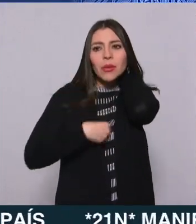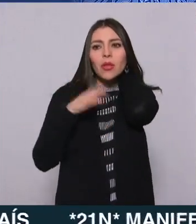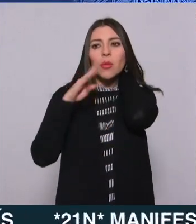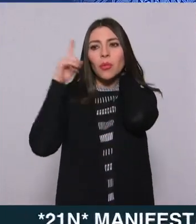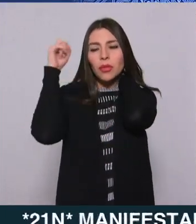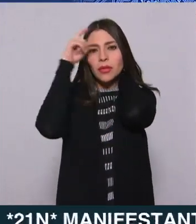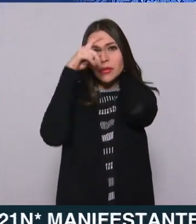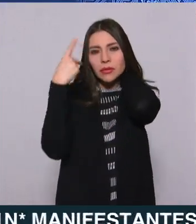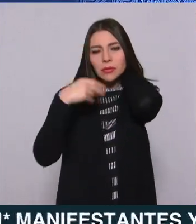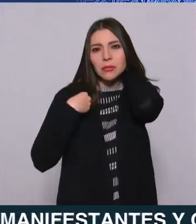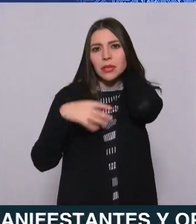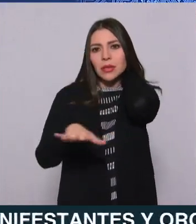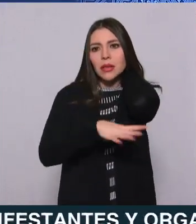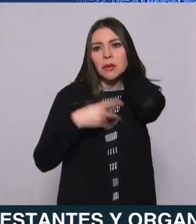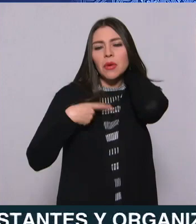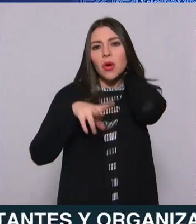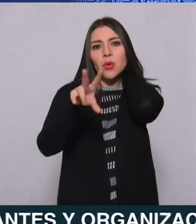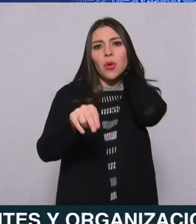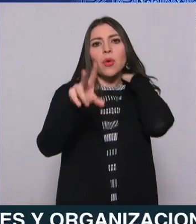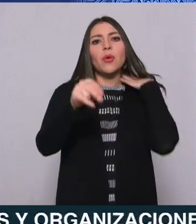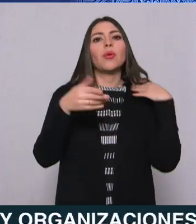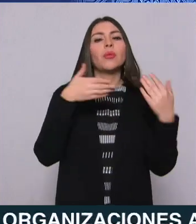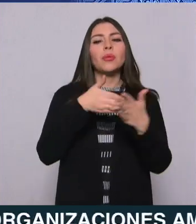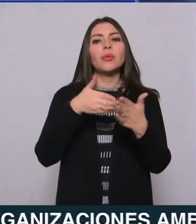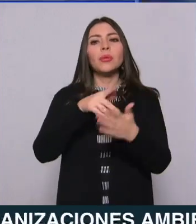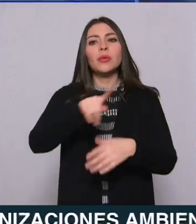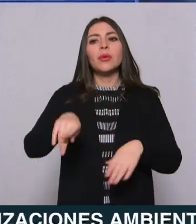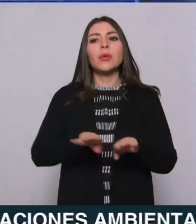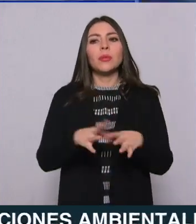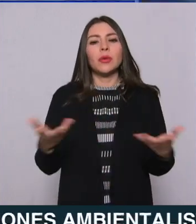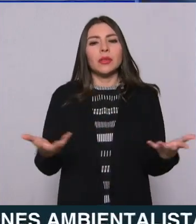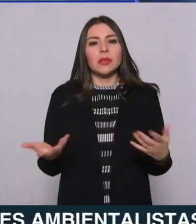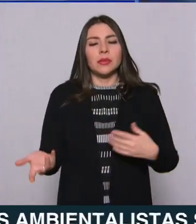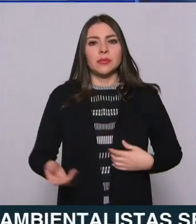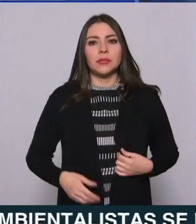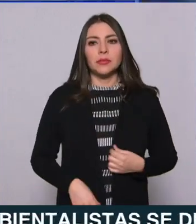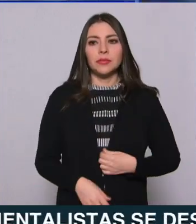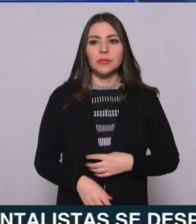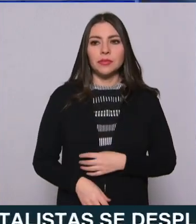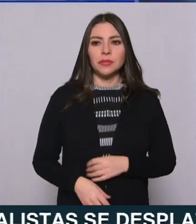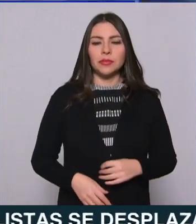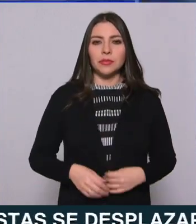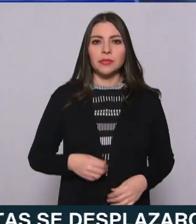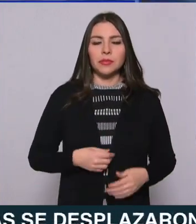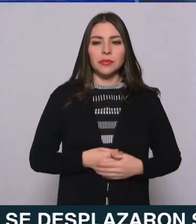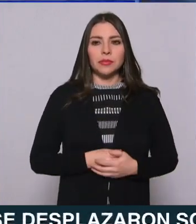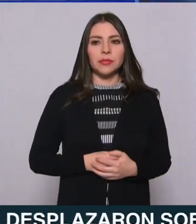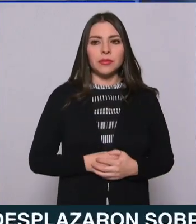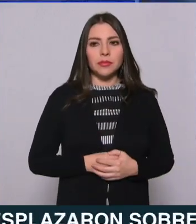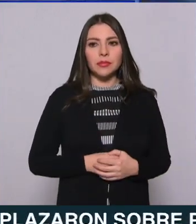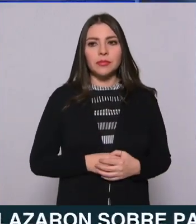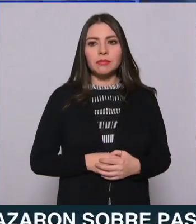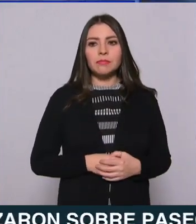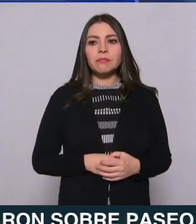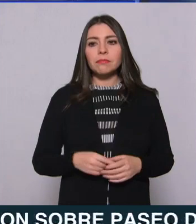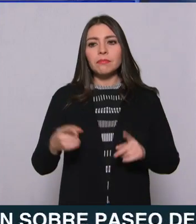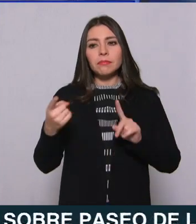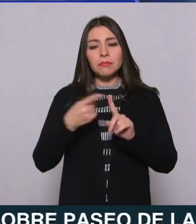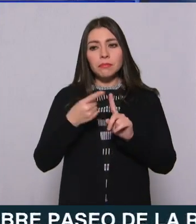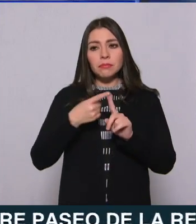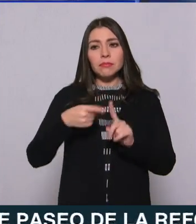la vida y la sociedad misma les están poniendo? Pues empezamos con el hecho de querer buscar un trabajo